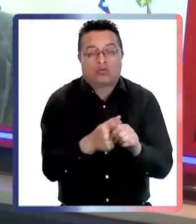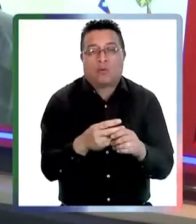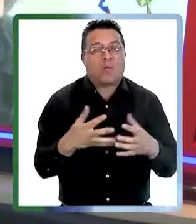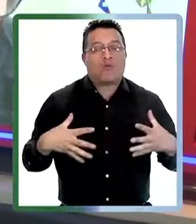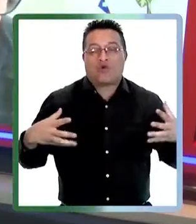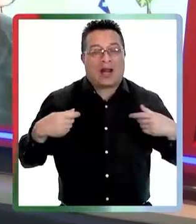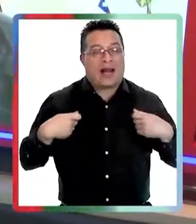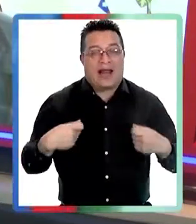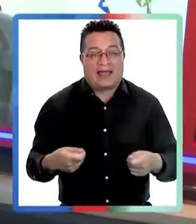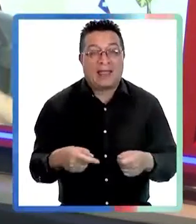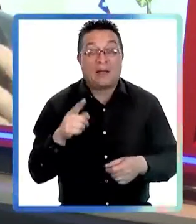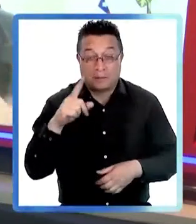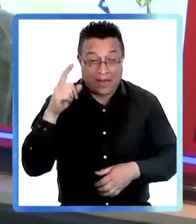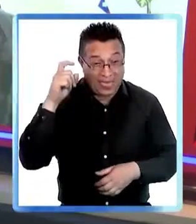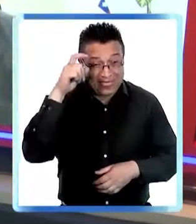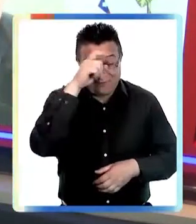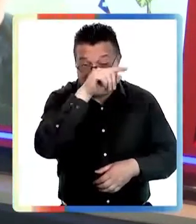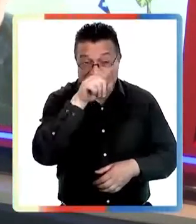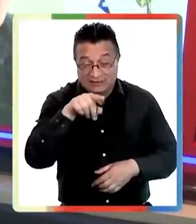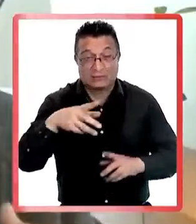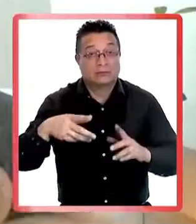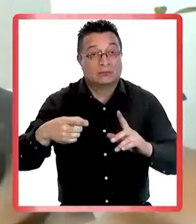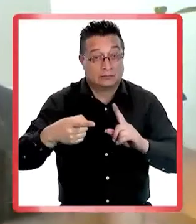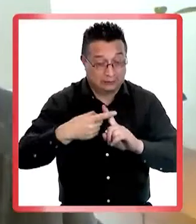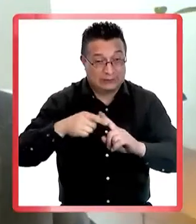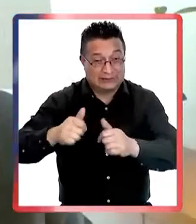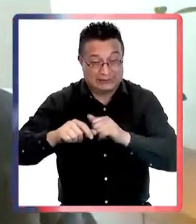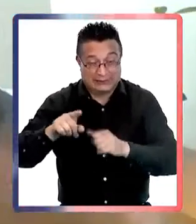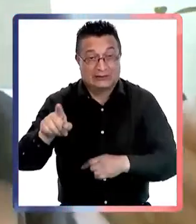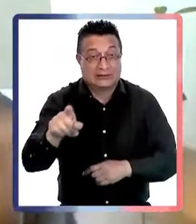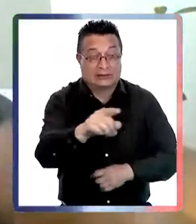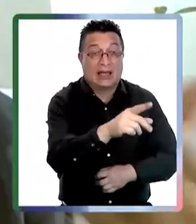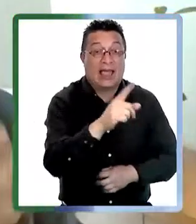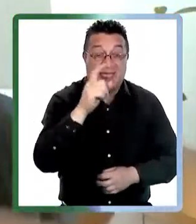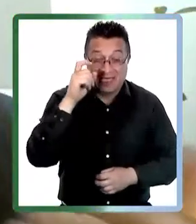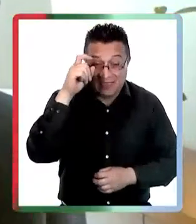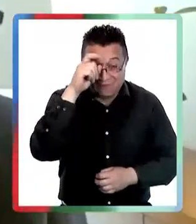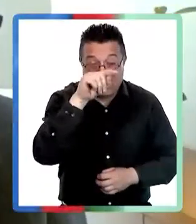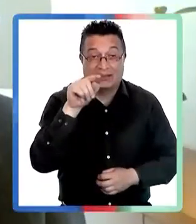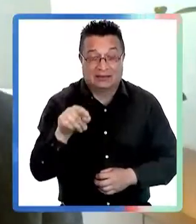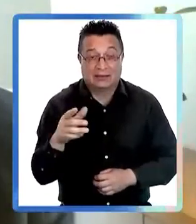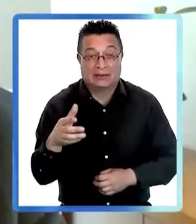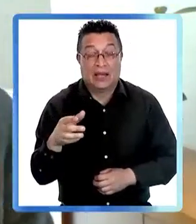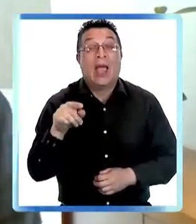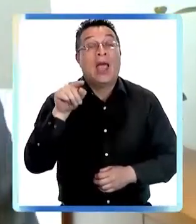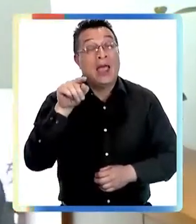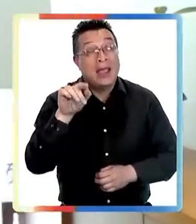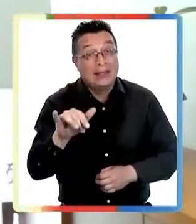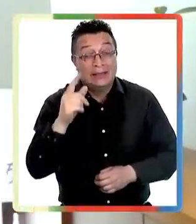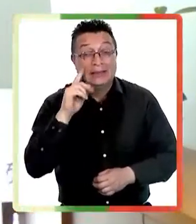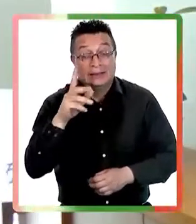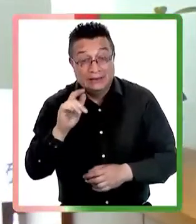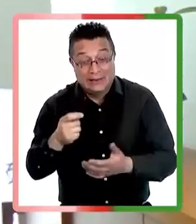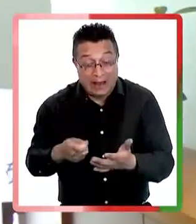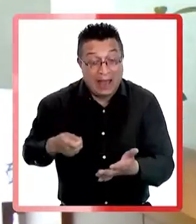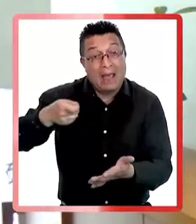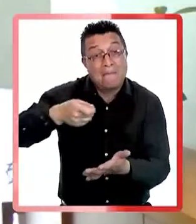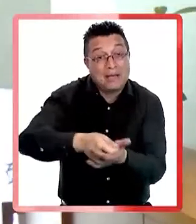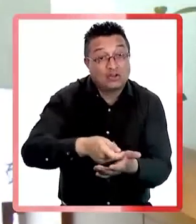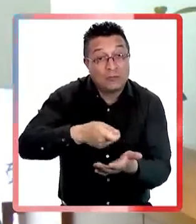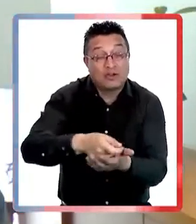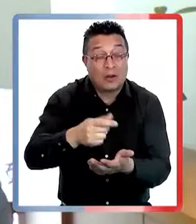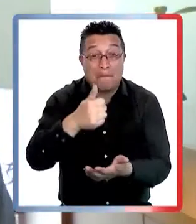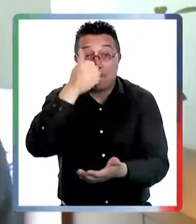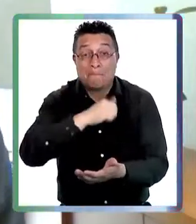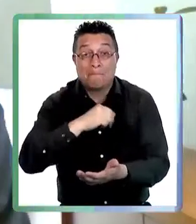grandes. Por lo tanto, es muy difícil desafiar a los incumbentes, a los que ya están operando. Y los inversores privados